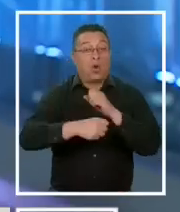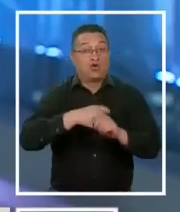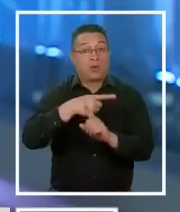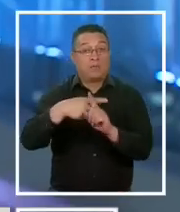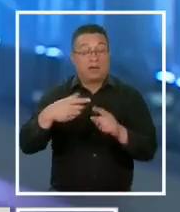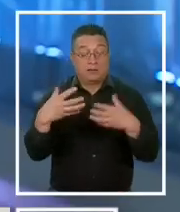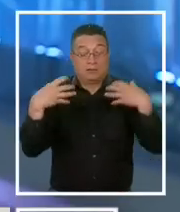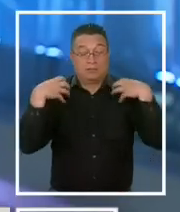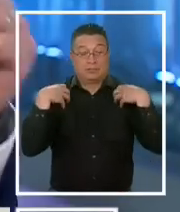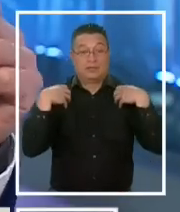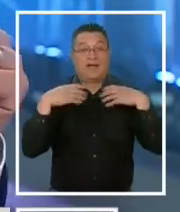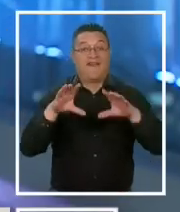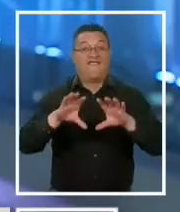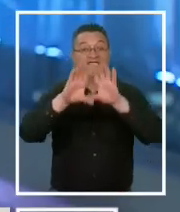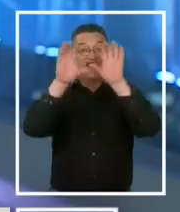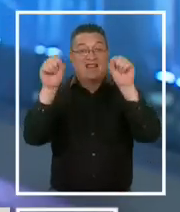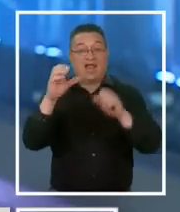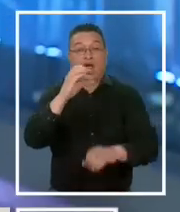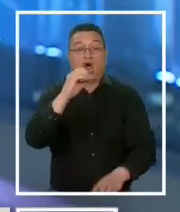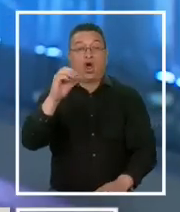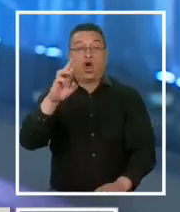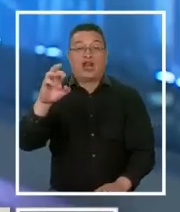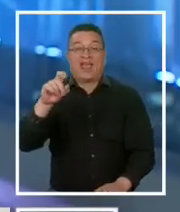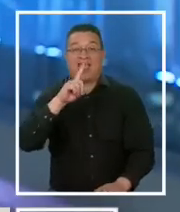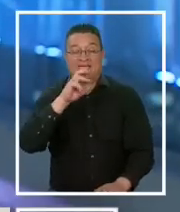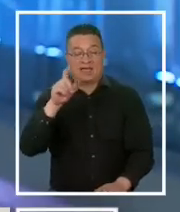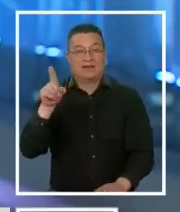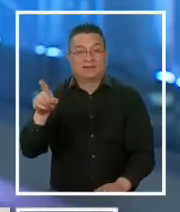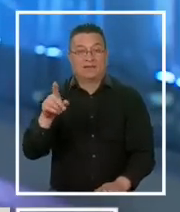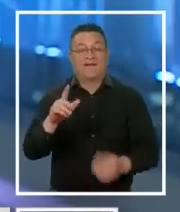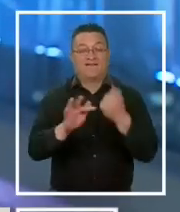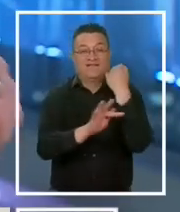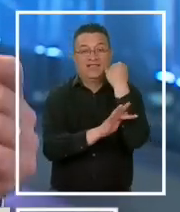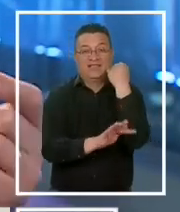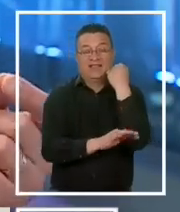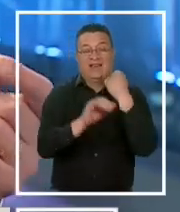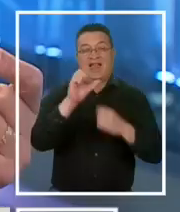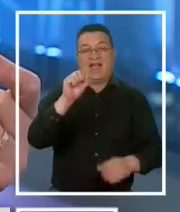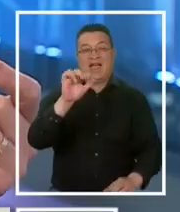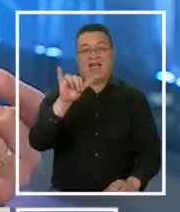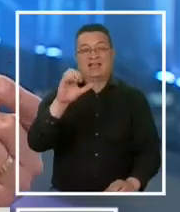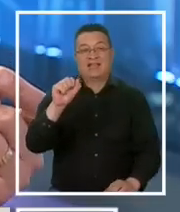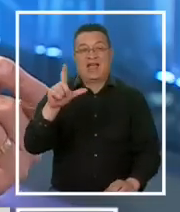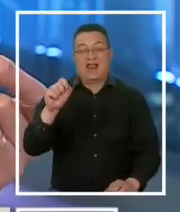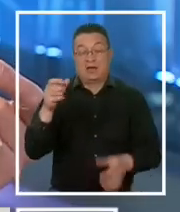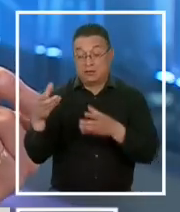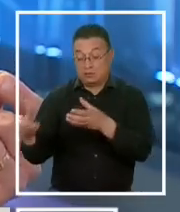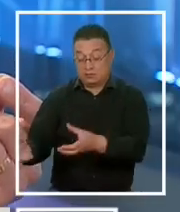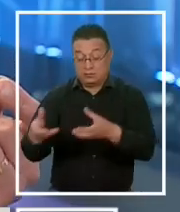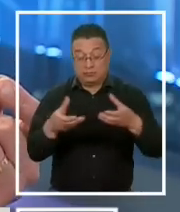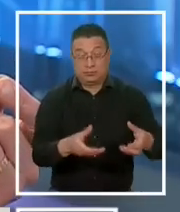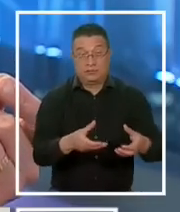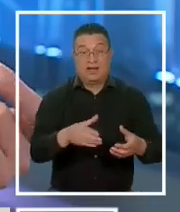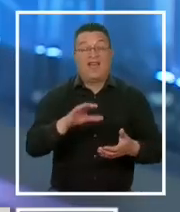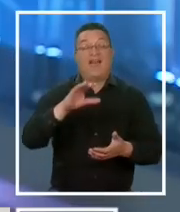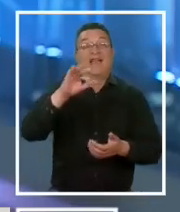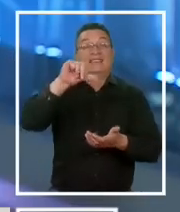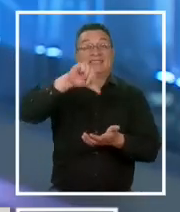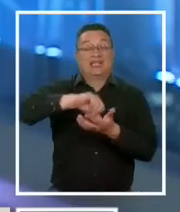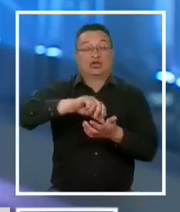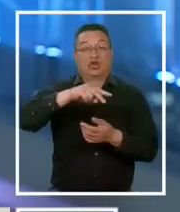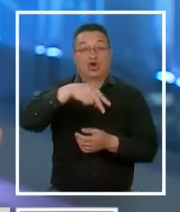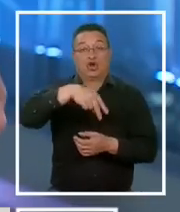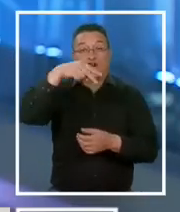estuvo en manos de la fiscalía Oriente que dirigíanlo entonces el ex fiscal el fiscal Alberto Ayala ya el caso llega a la fiscalía centro